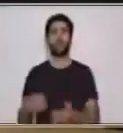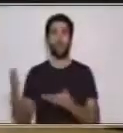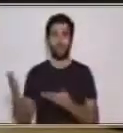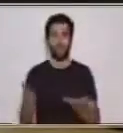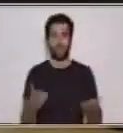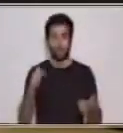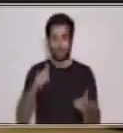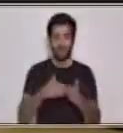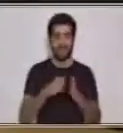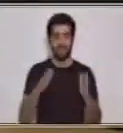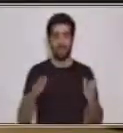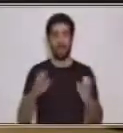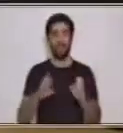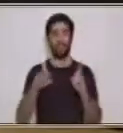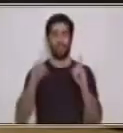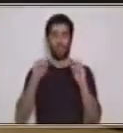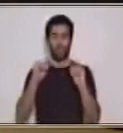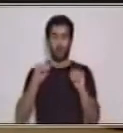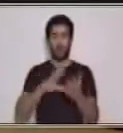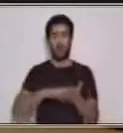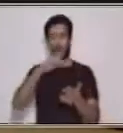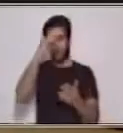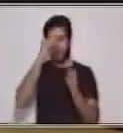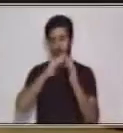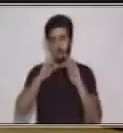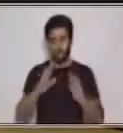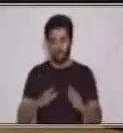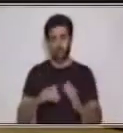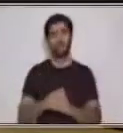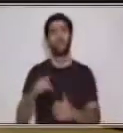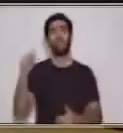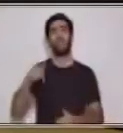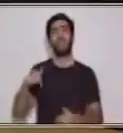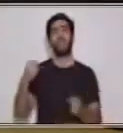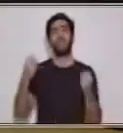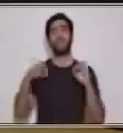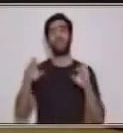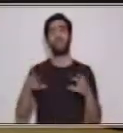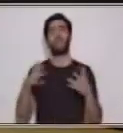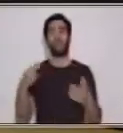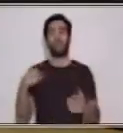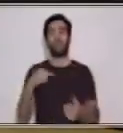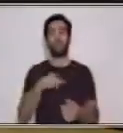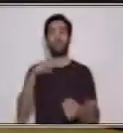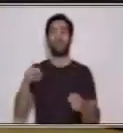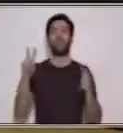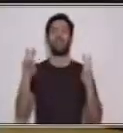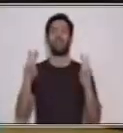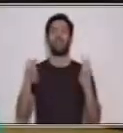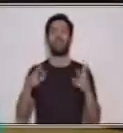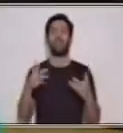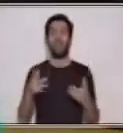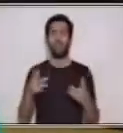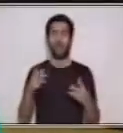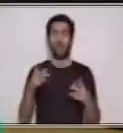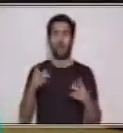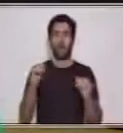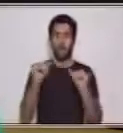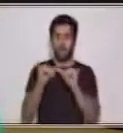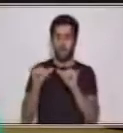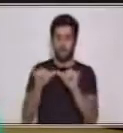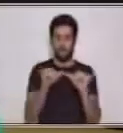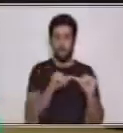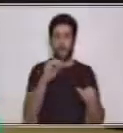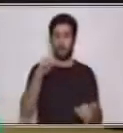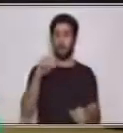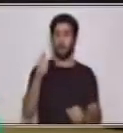Bienvenido a este espacio educativo Aprendo en Casa. Soy Ángel García y en esta oportunidad desarrollaré el tema medidas de masa del